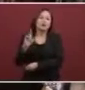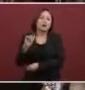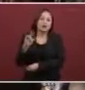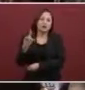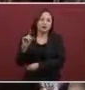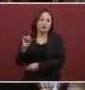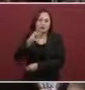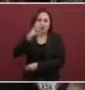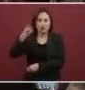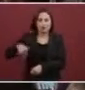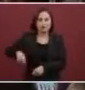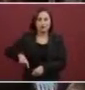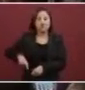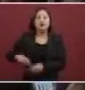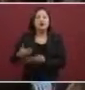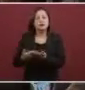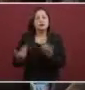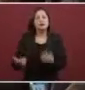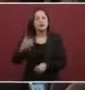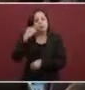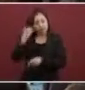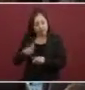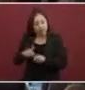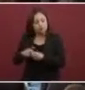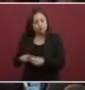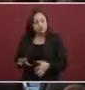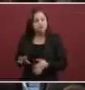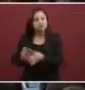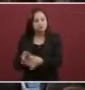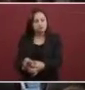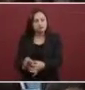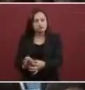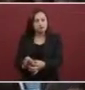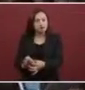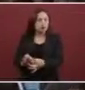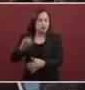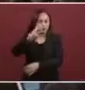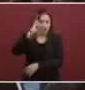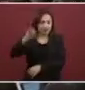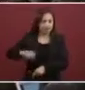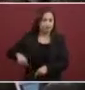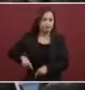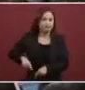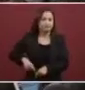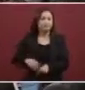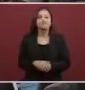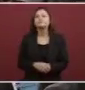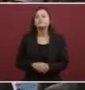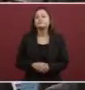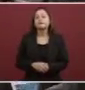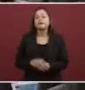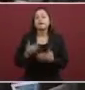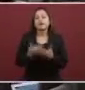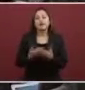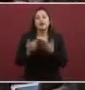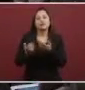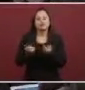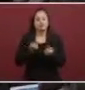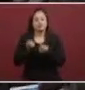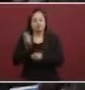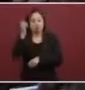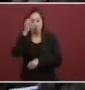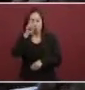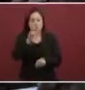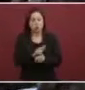siendo coordinador de la nueva campaña de la doctora Claudia Sheinbaum. Ahora, con el control de la cultura, la